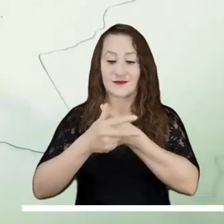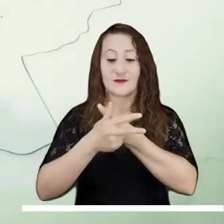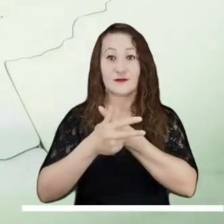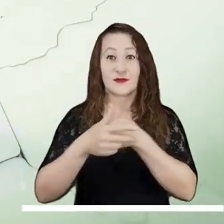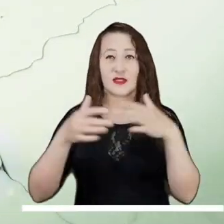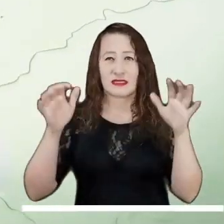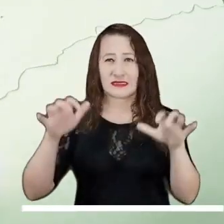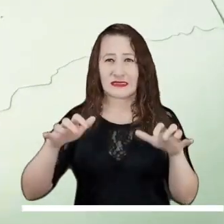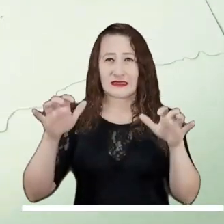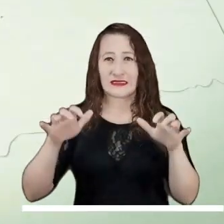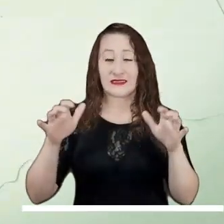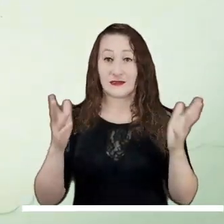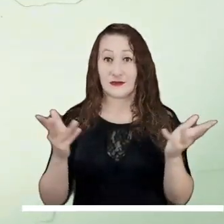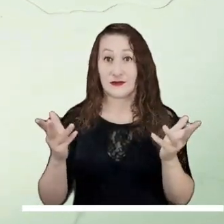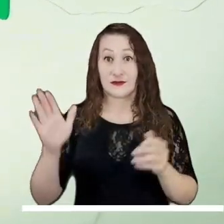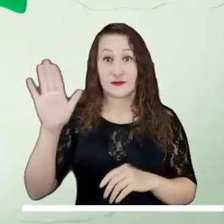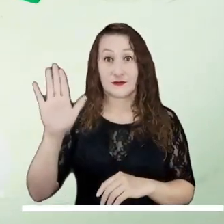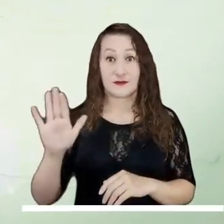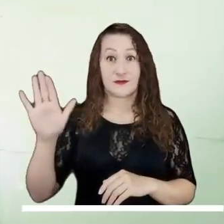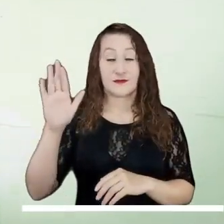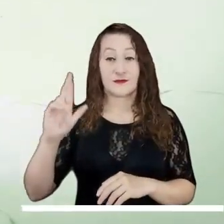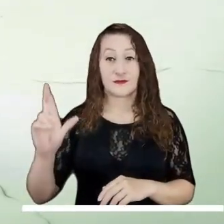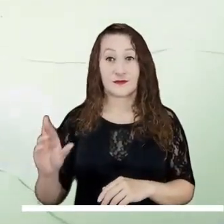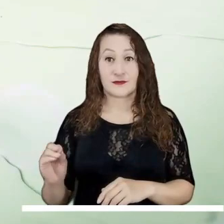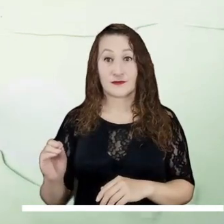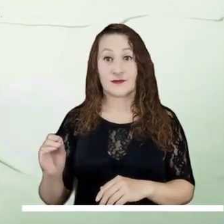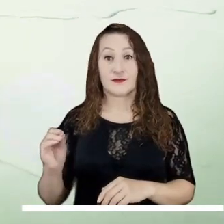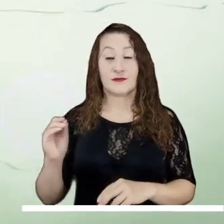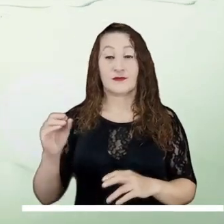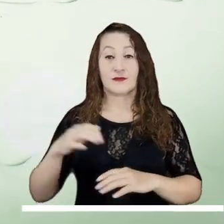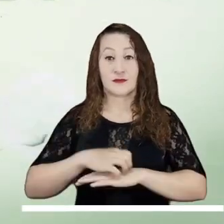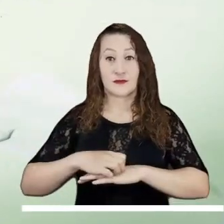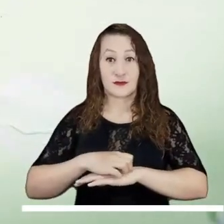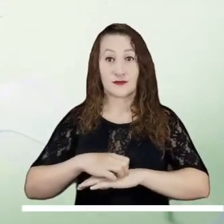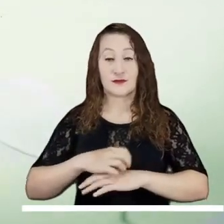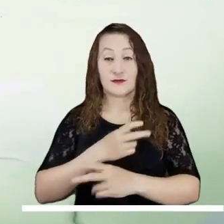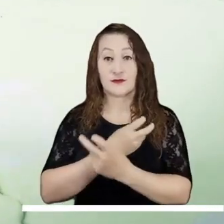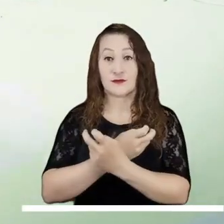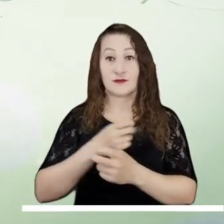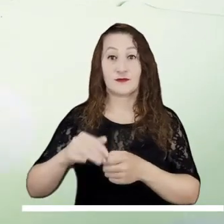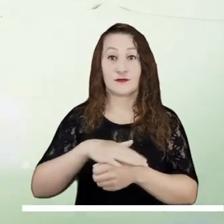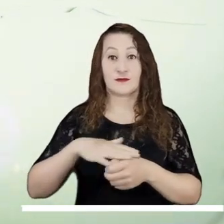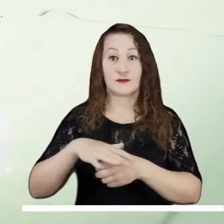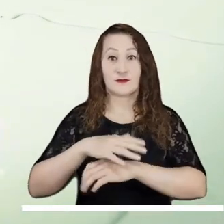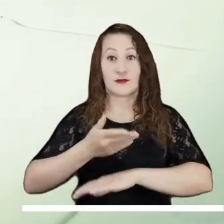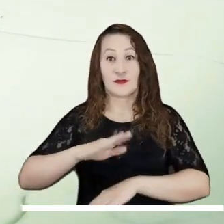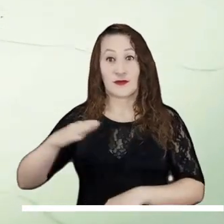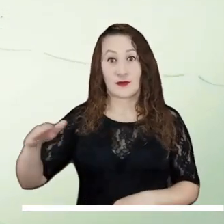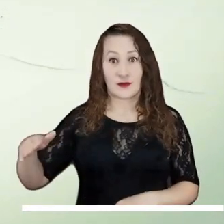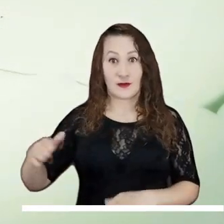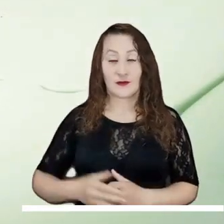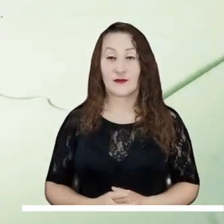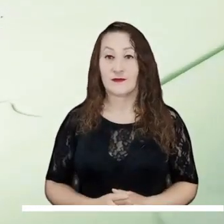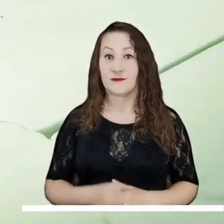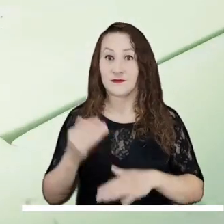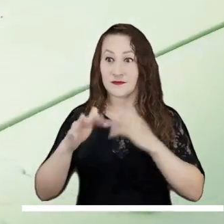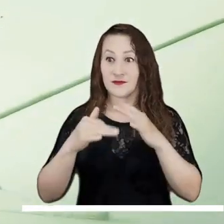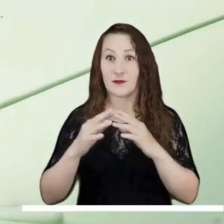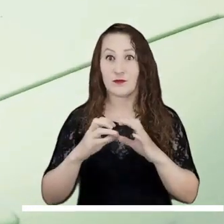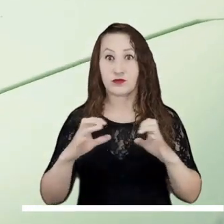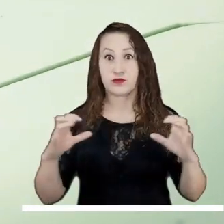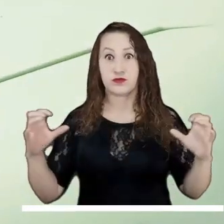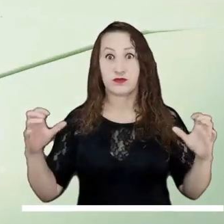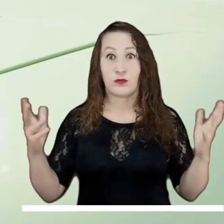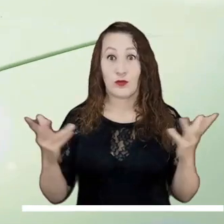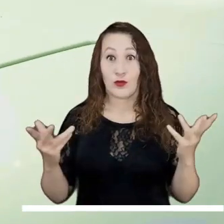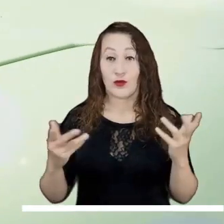Nariño. Ahora pasemos por la región andina, que promete precipitaciones en los departamentos de Risaralda, Tolima, Huila, Cundinamarca